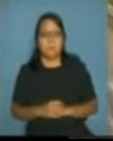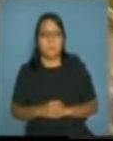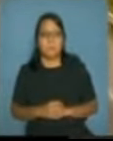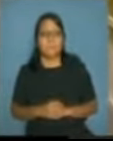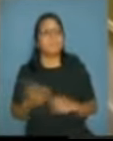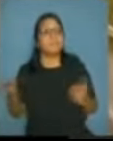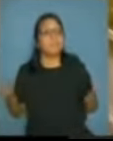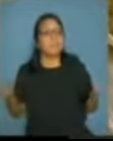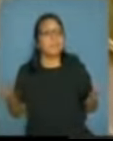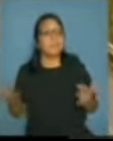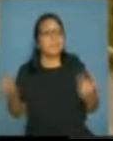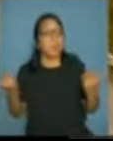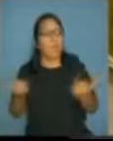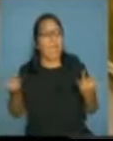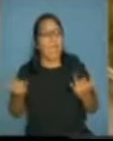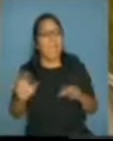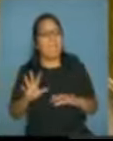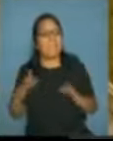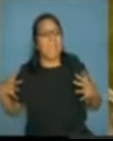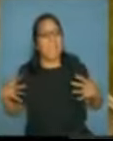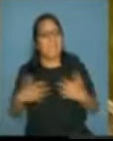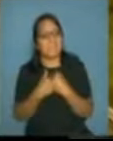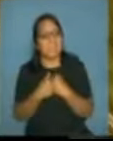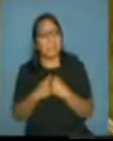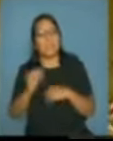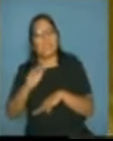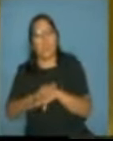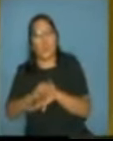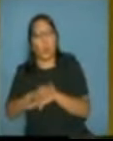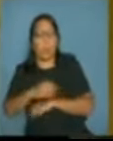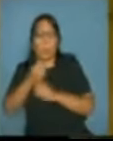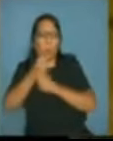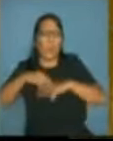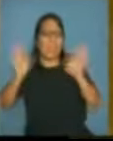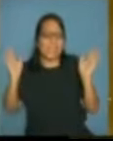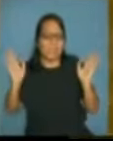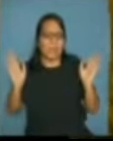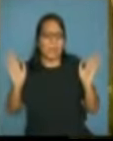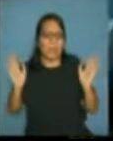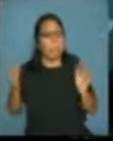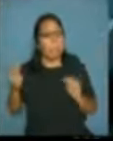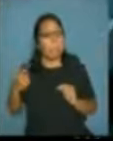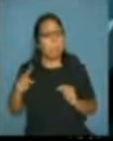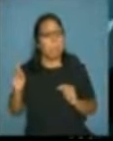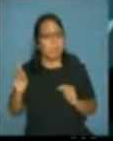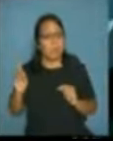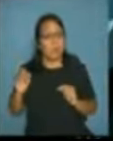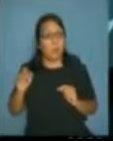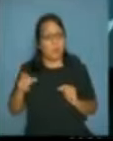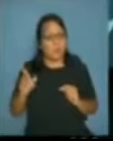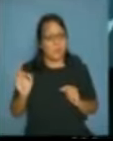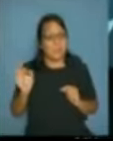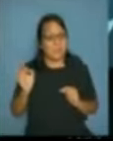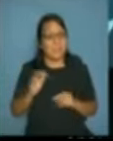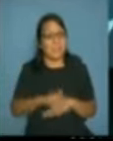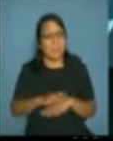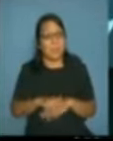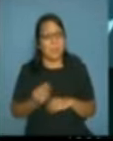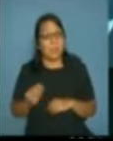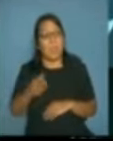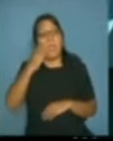por más que sea un accidente culposo, todo lo que vos quieras, pero tenés sobre tus espaldas que